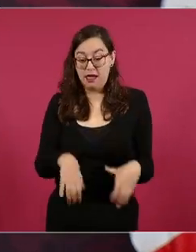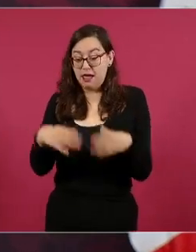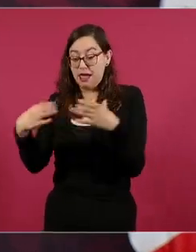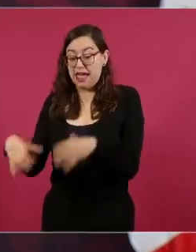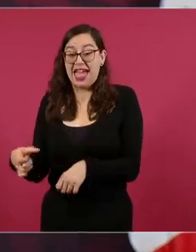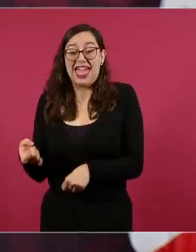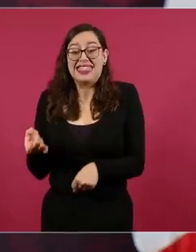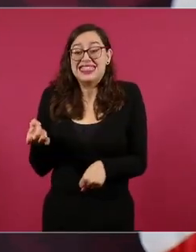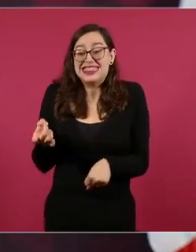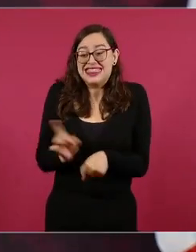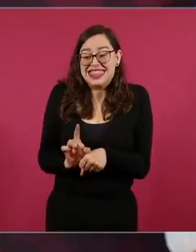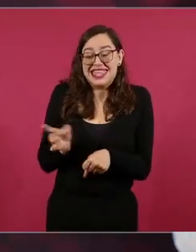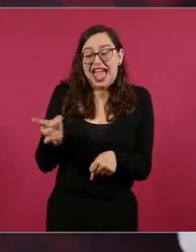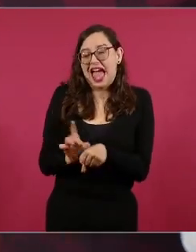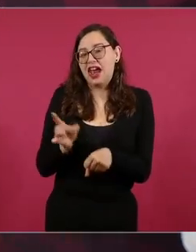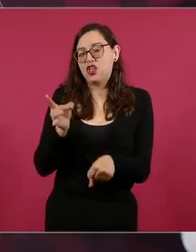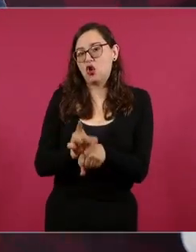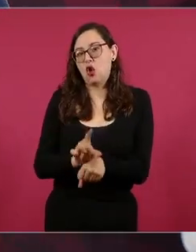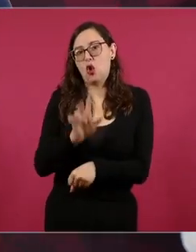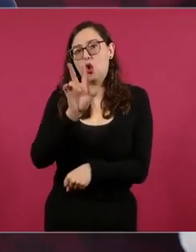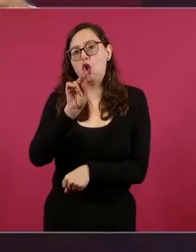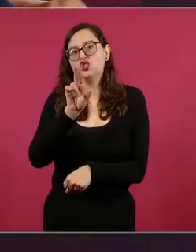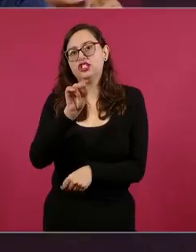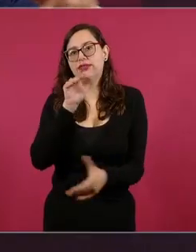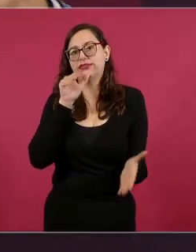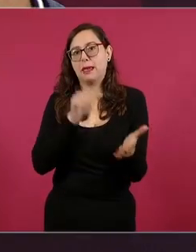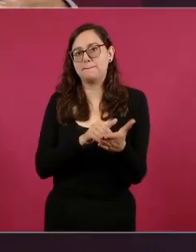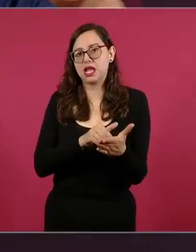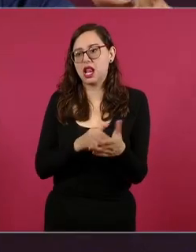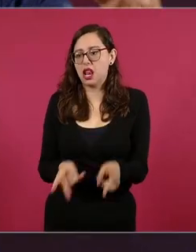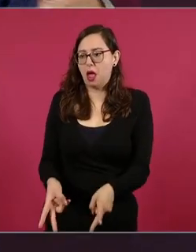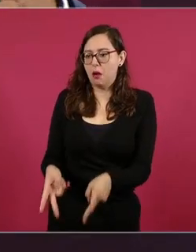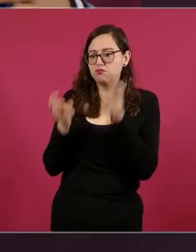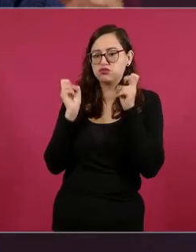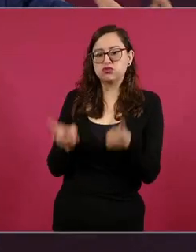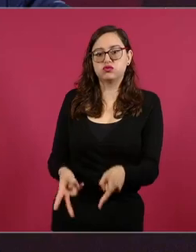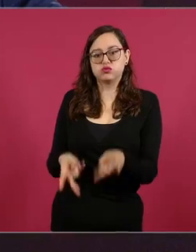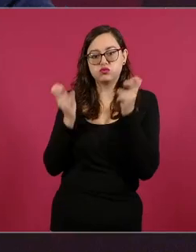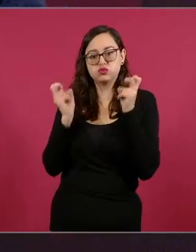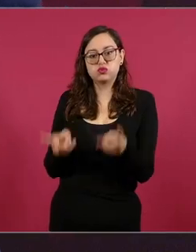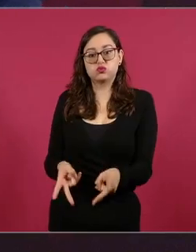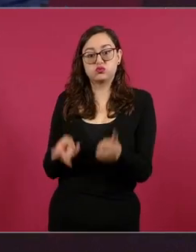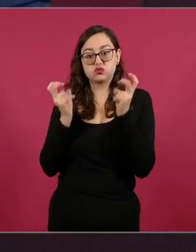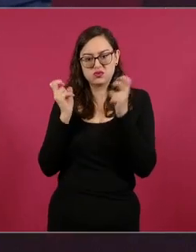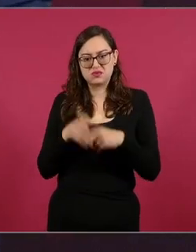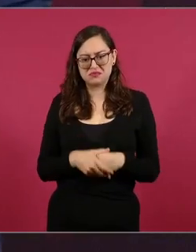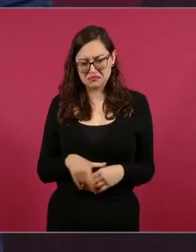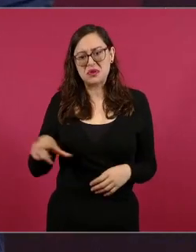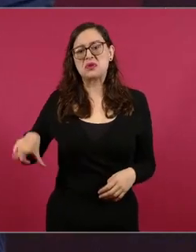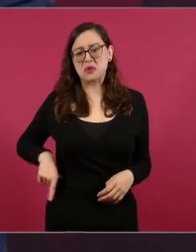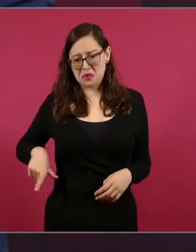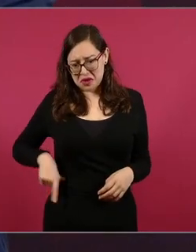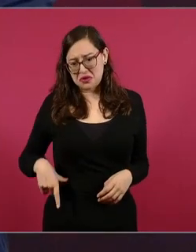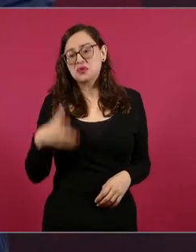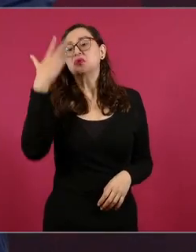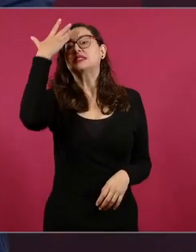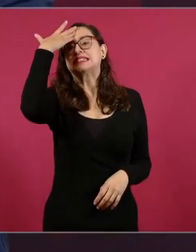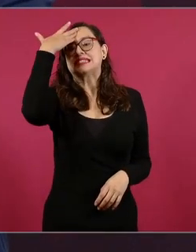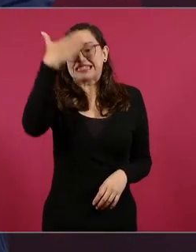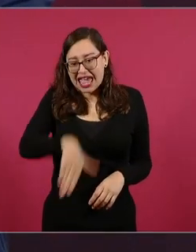en una asociación delictuosa entre la delincuencia y las autoridades.